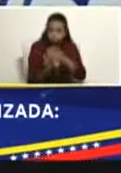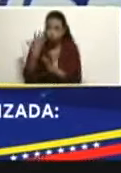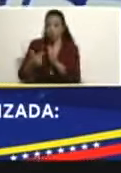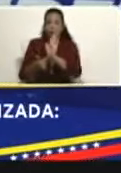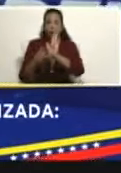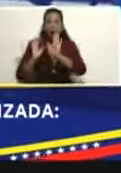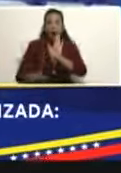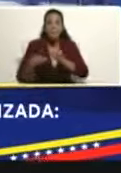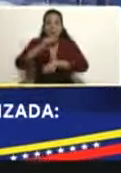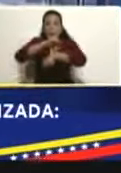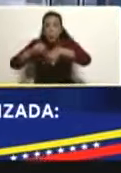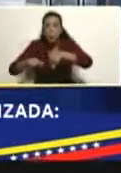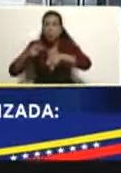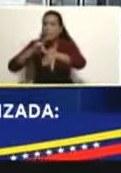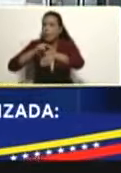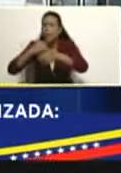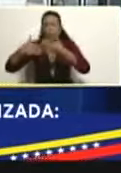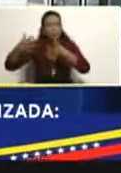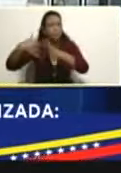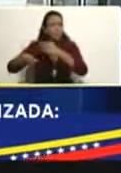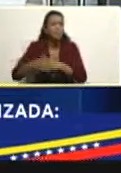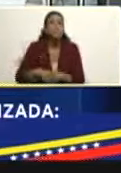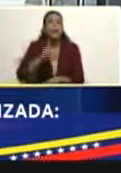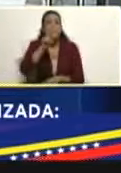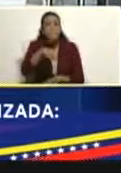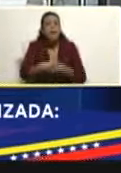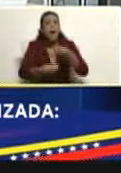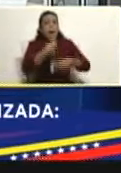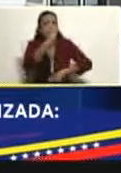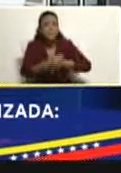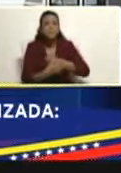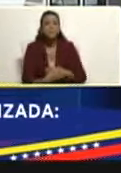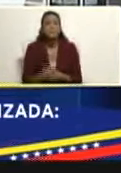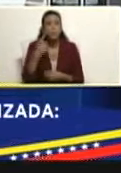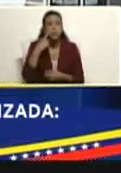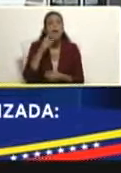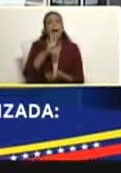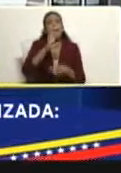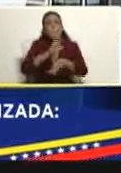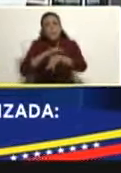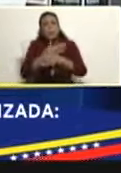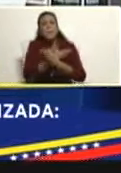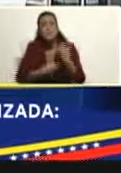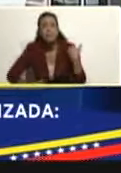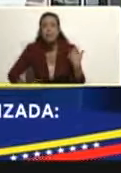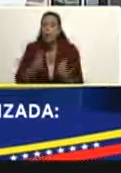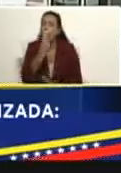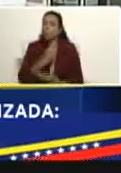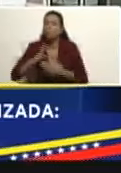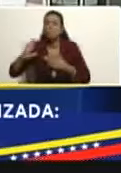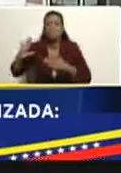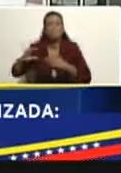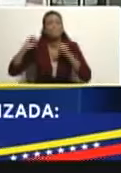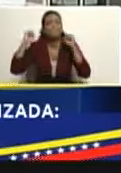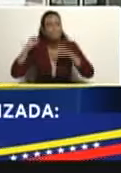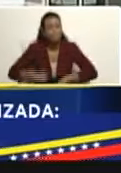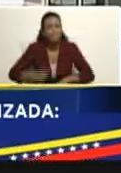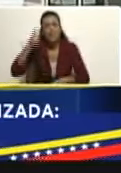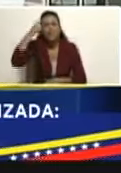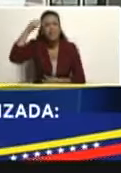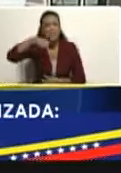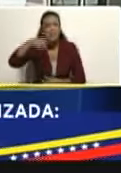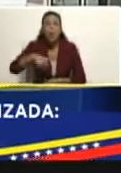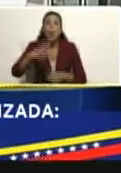Sandra y nuestra viceministra también Carvalho. Así que, presidente, nosotros muy comprometidos estamos en este día hoy